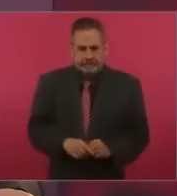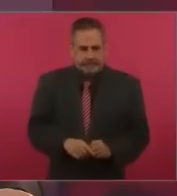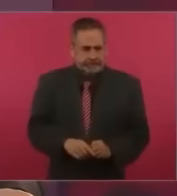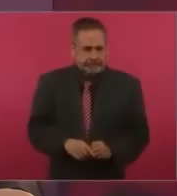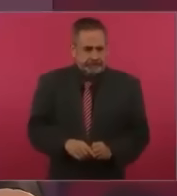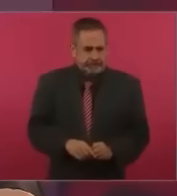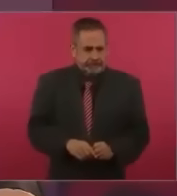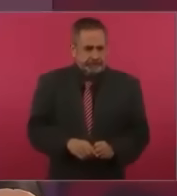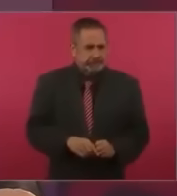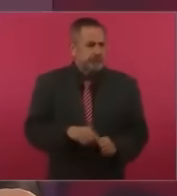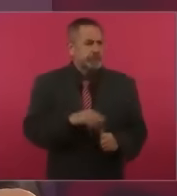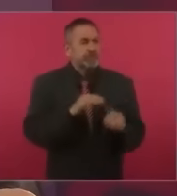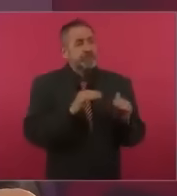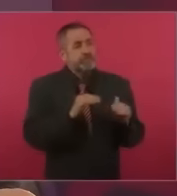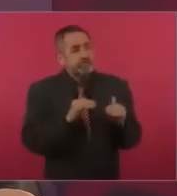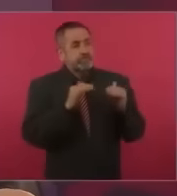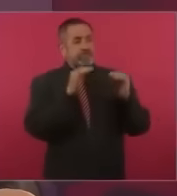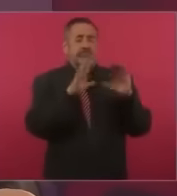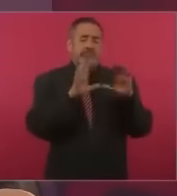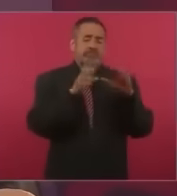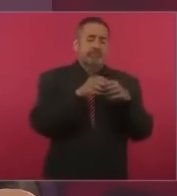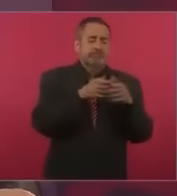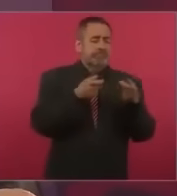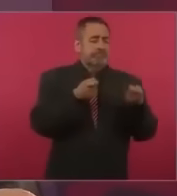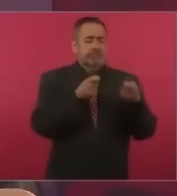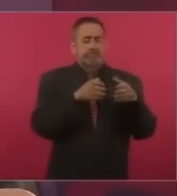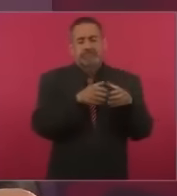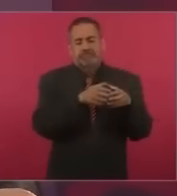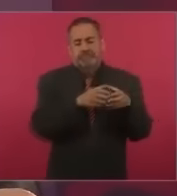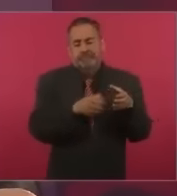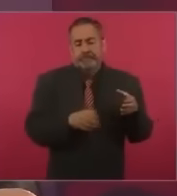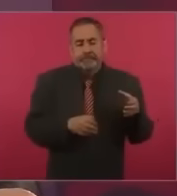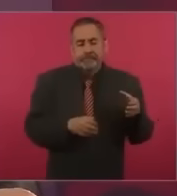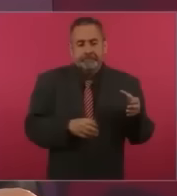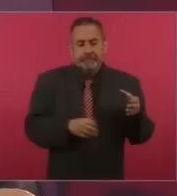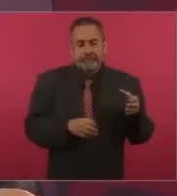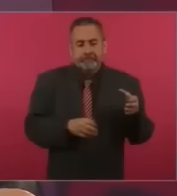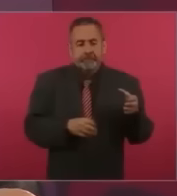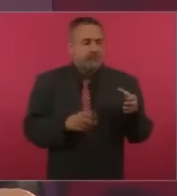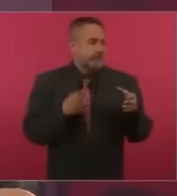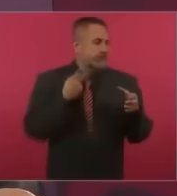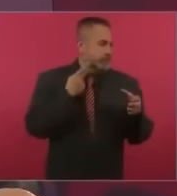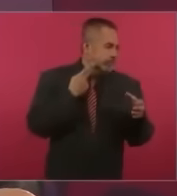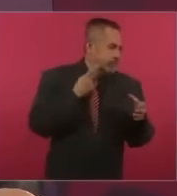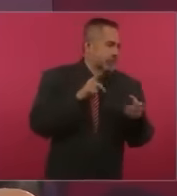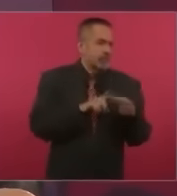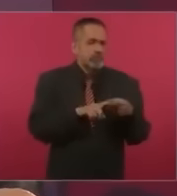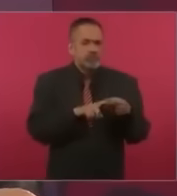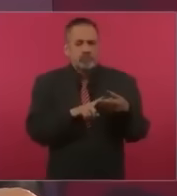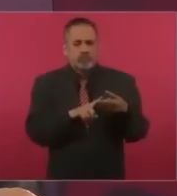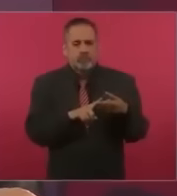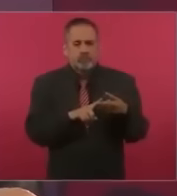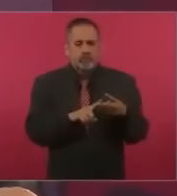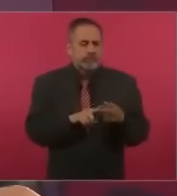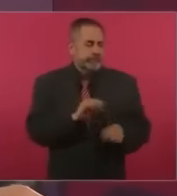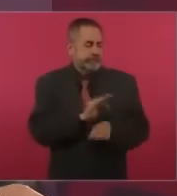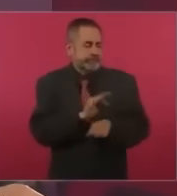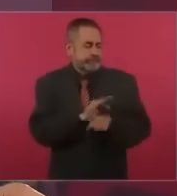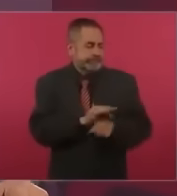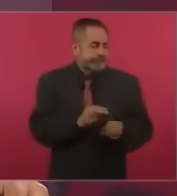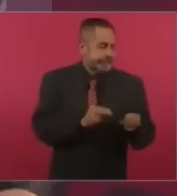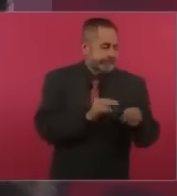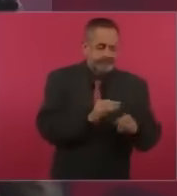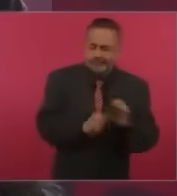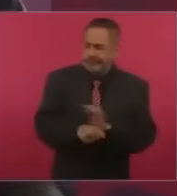hagan sombra los dichos del presidente resultan expresivos no entiende la diferencia entre estado y gobierno y abomina de la división de